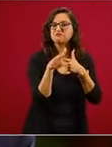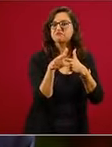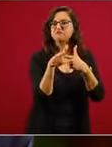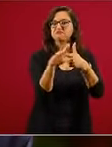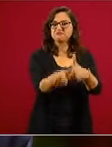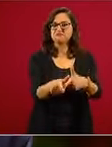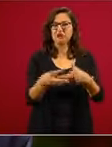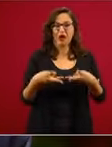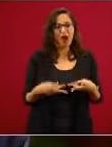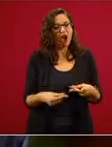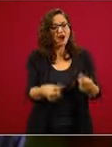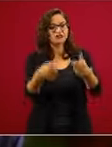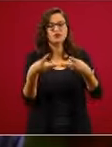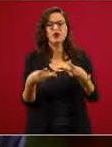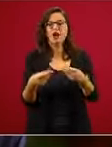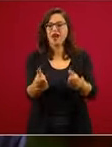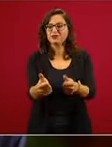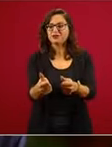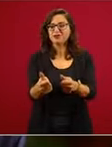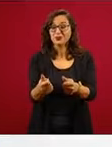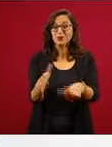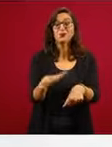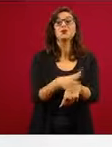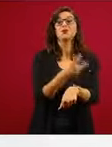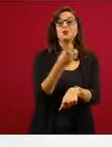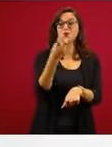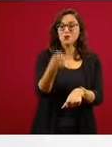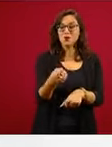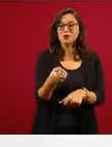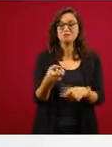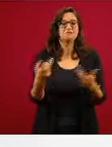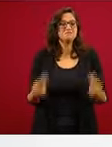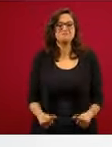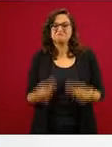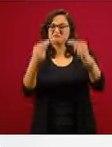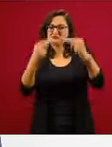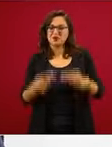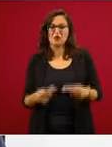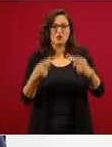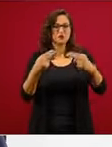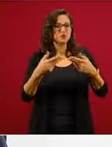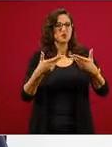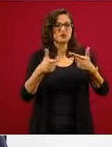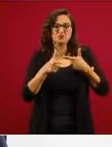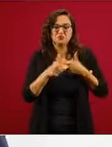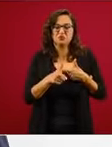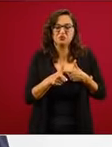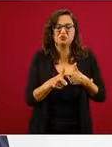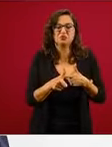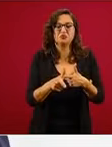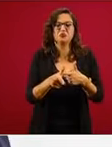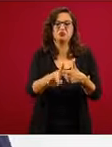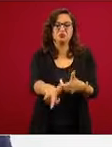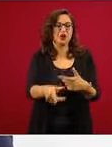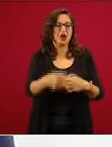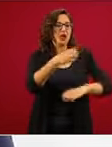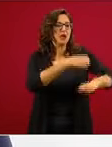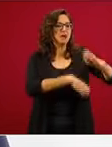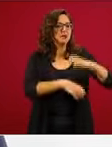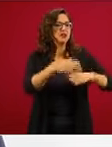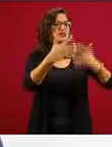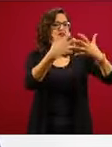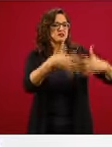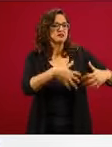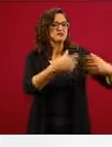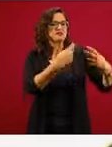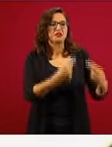de consumo, y por eso no se ha cerrado el mercado a miles de empresas y